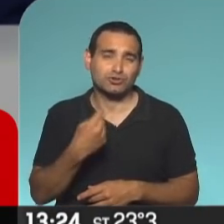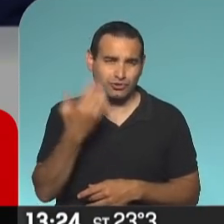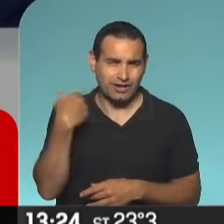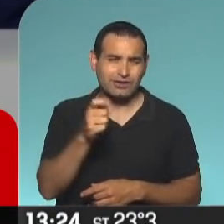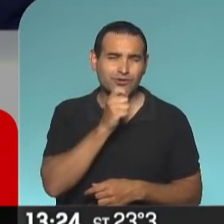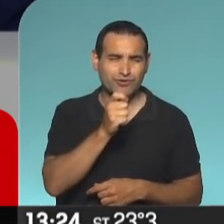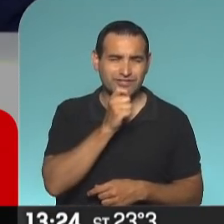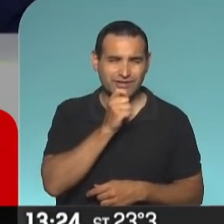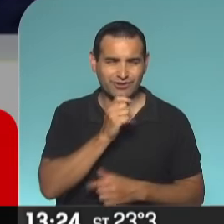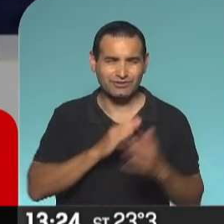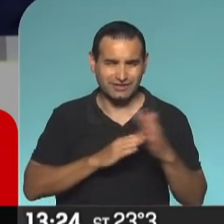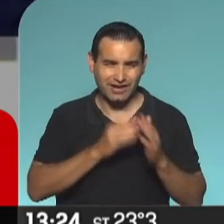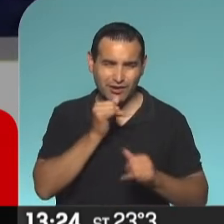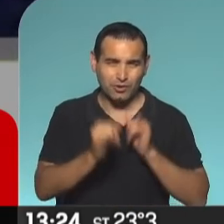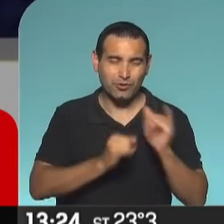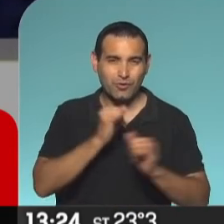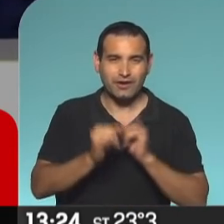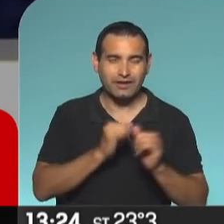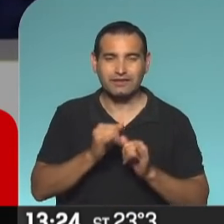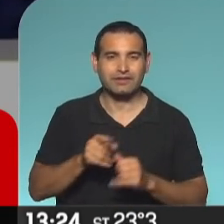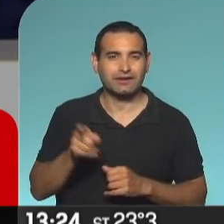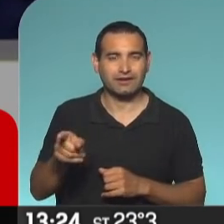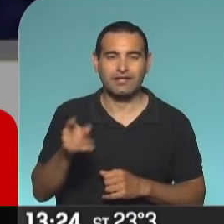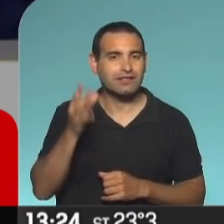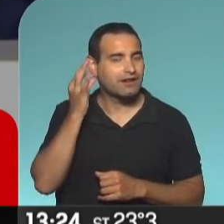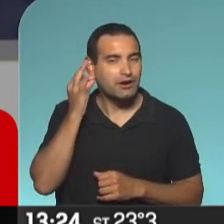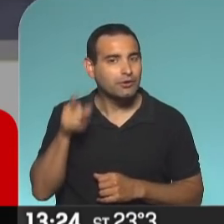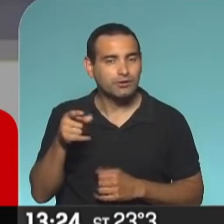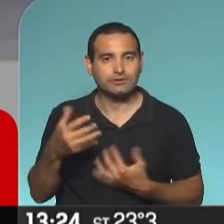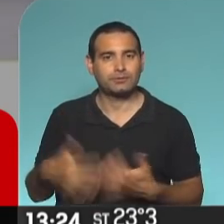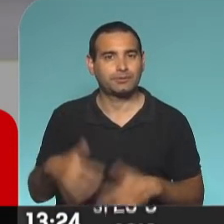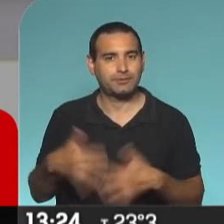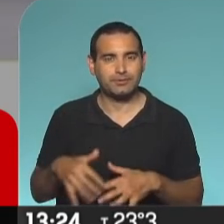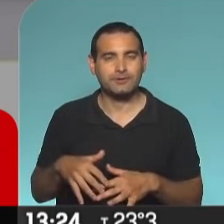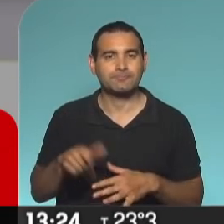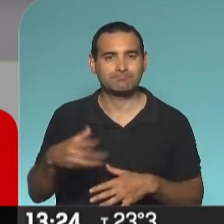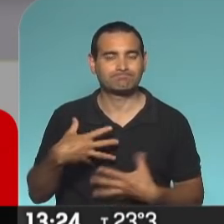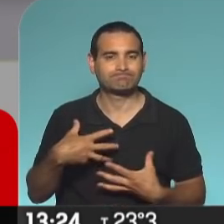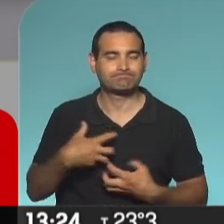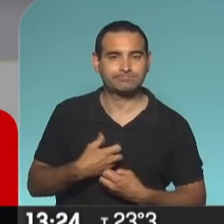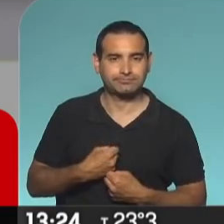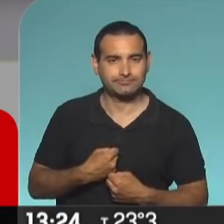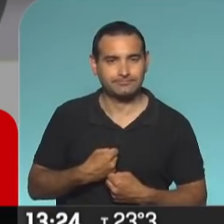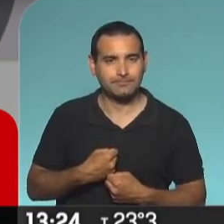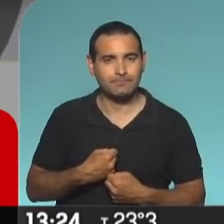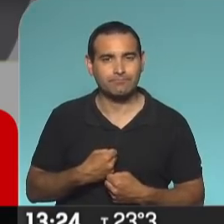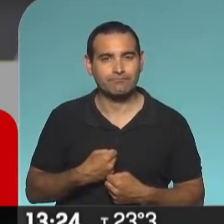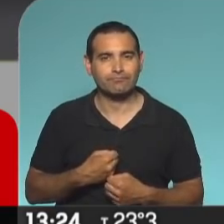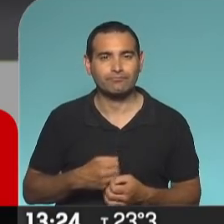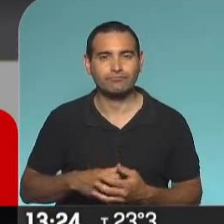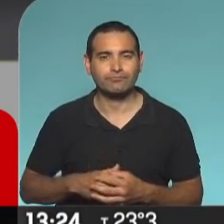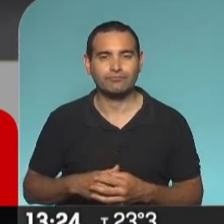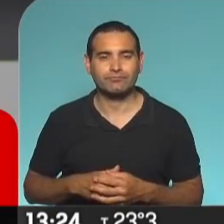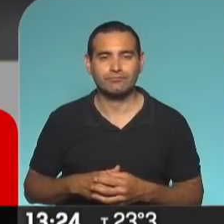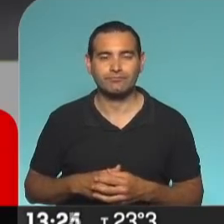central del noticiero muchas veces del silieguismo, ¿no?, que lo afectaba. Pero bueno, en esta